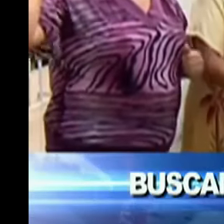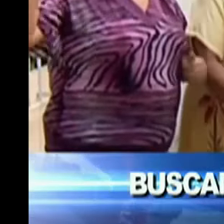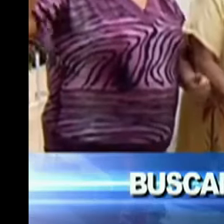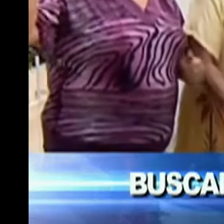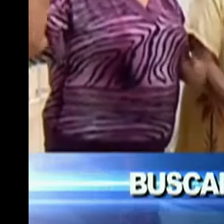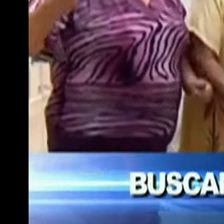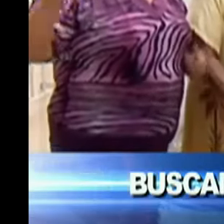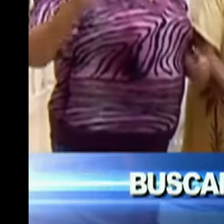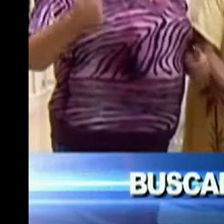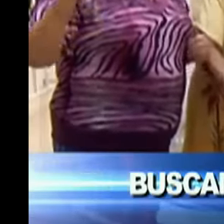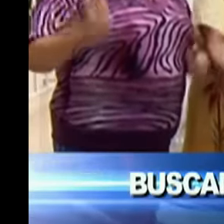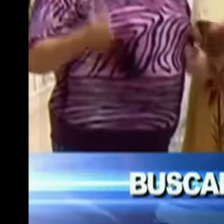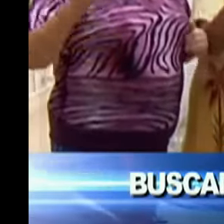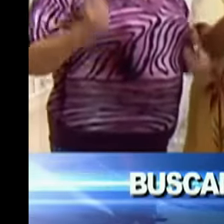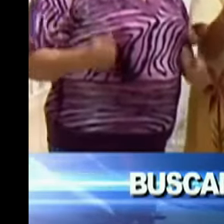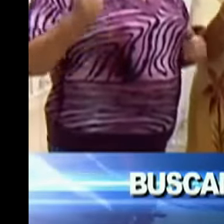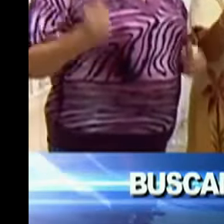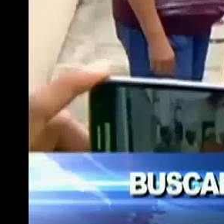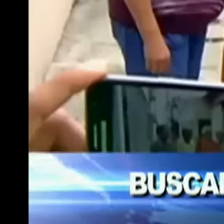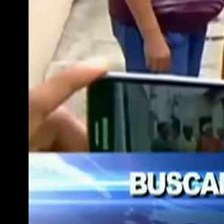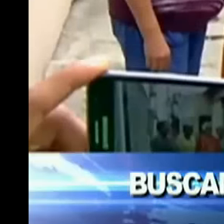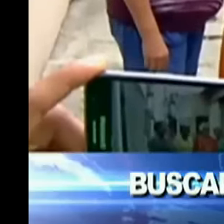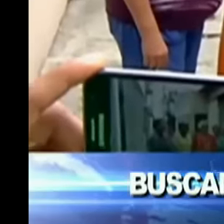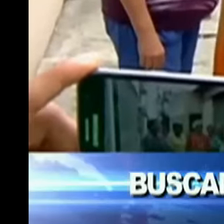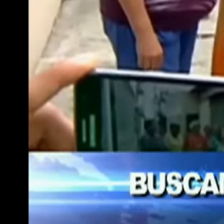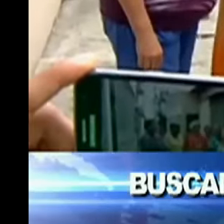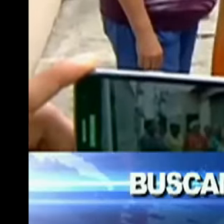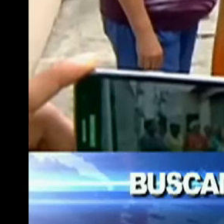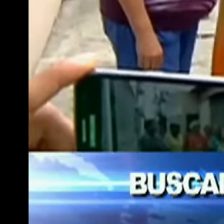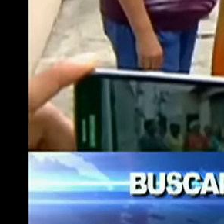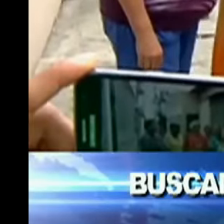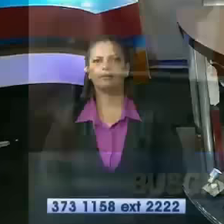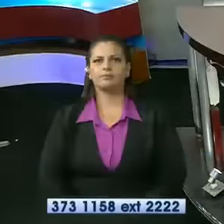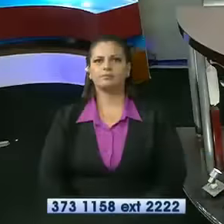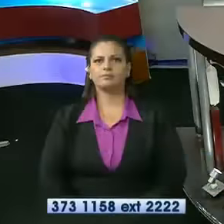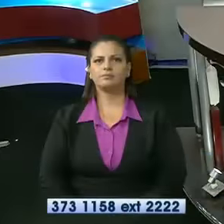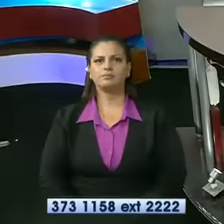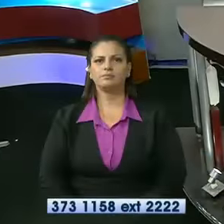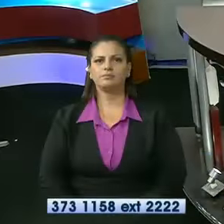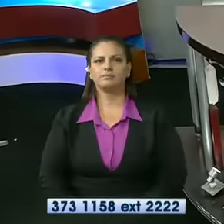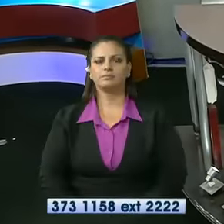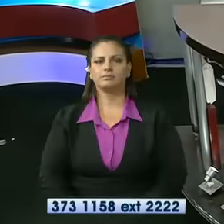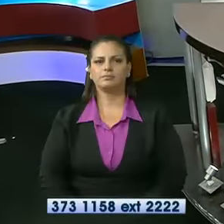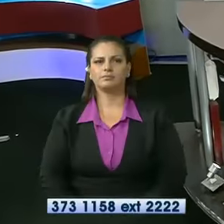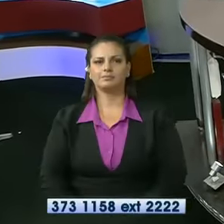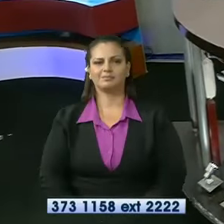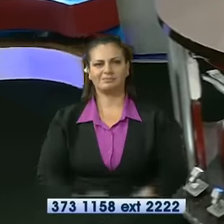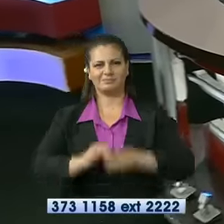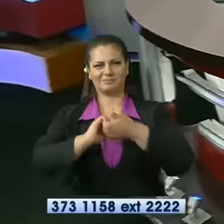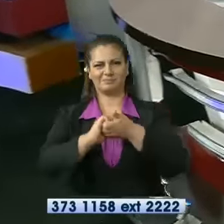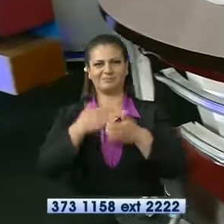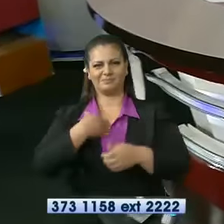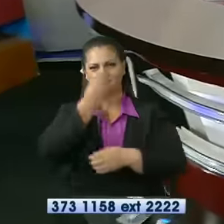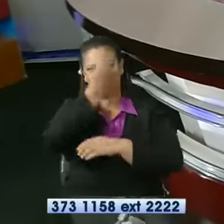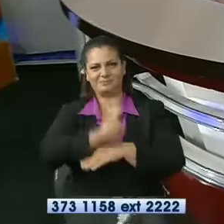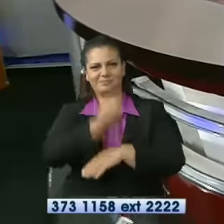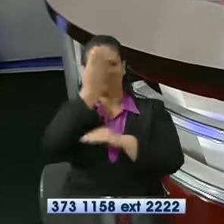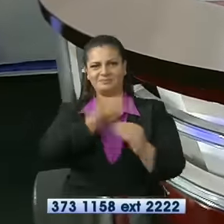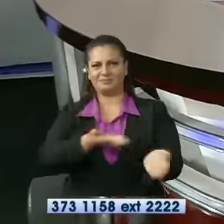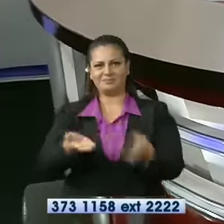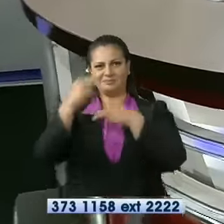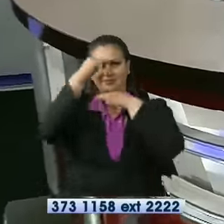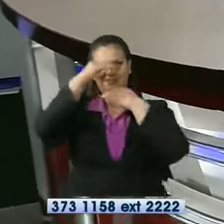te puedas dar un golpe de amor en La Noticia. En la mañana. Amigos televidentes, ¿cómo están? Buenos días. Bienvenidos a La